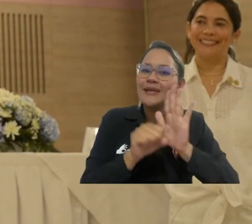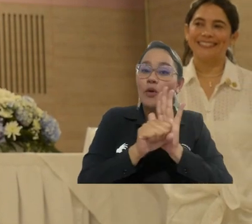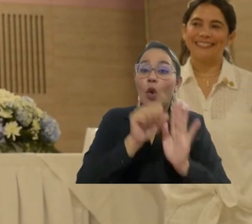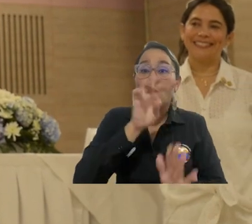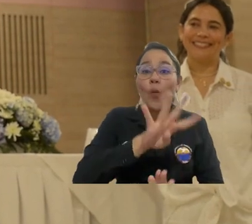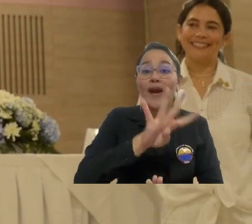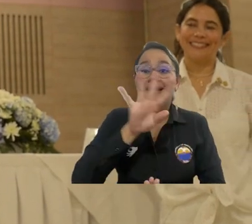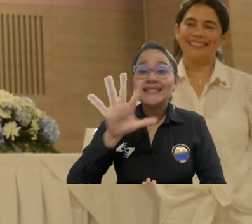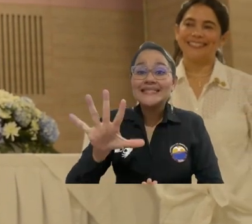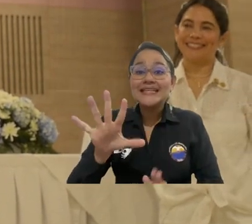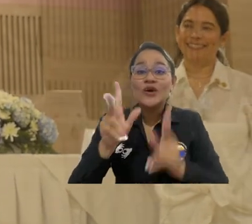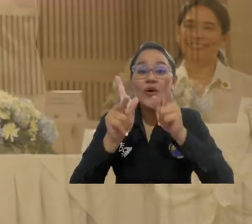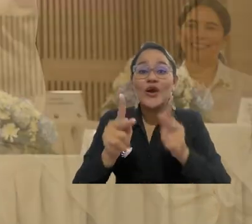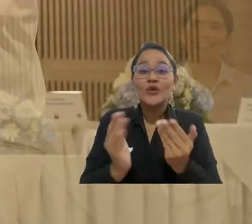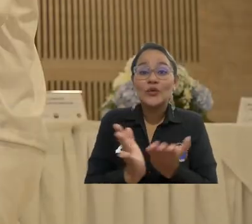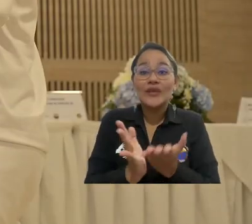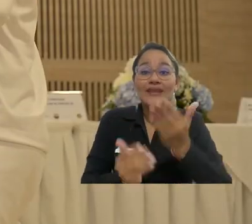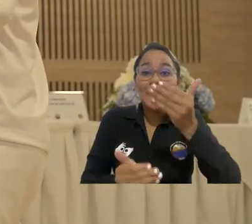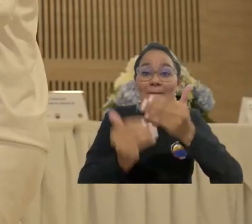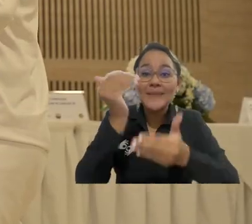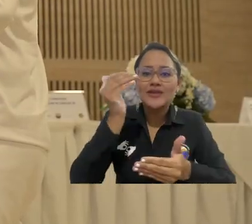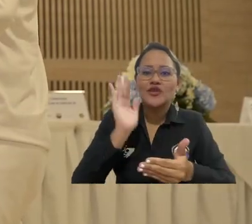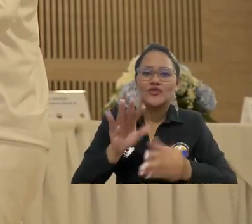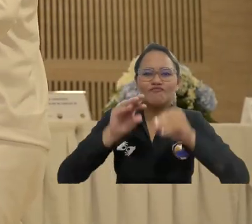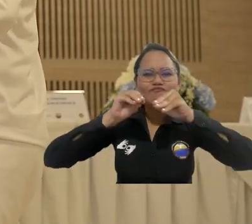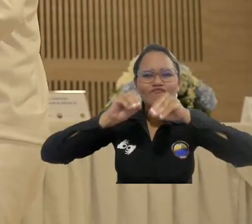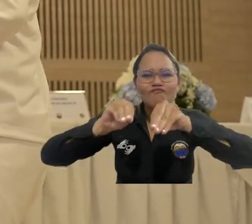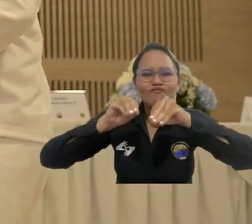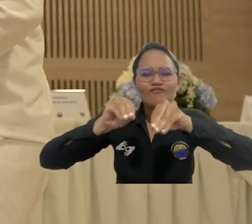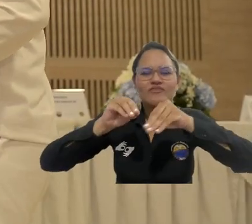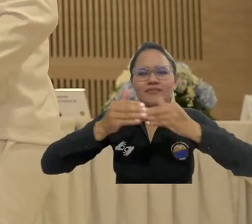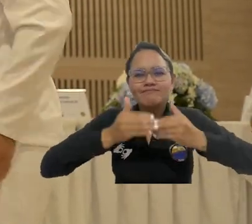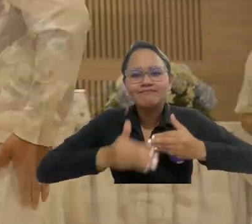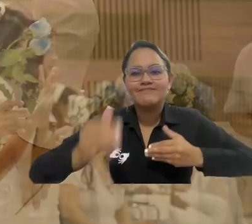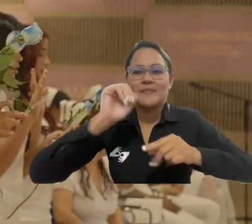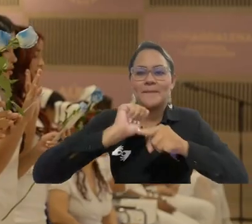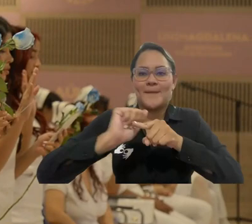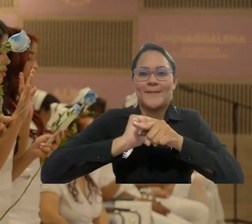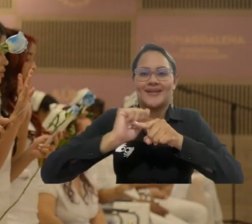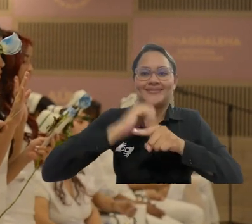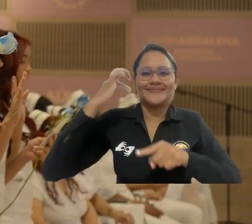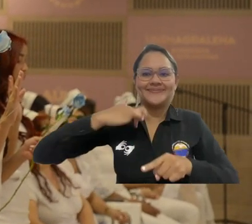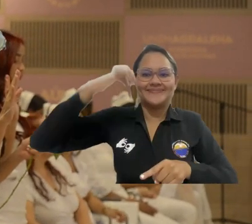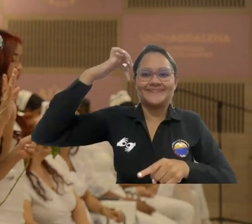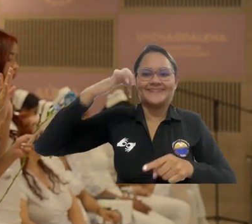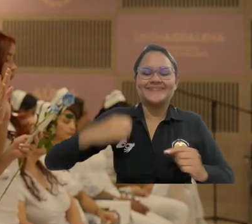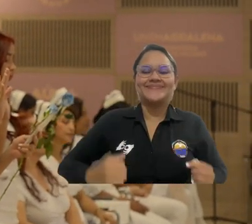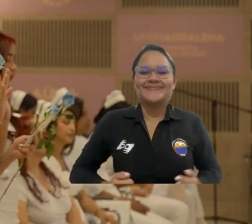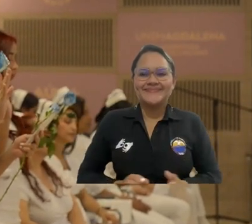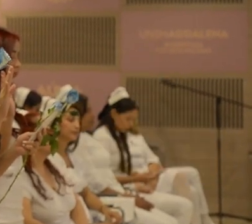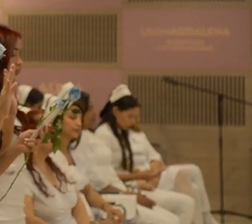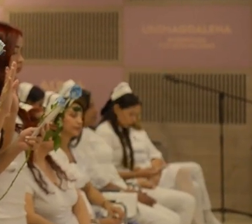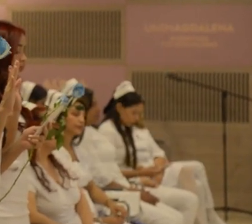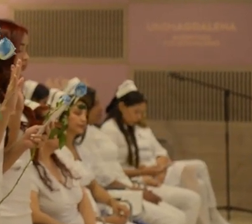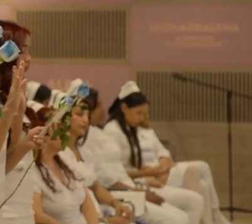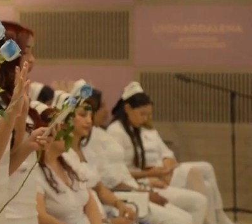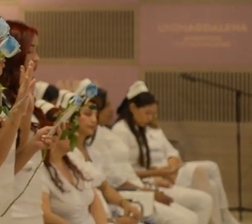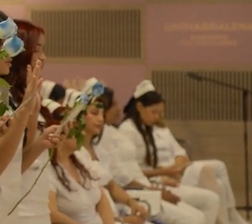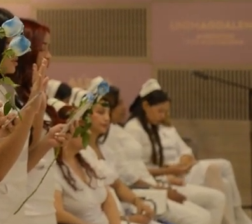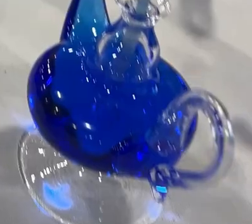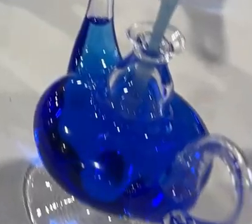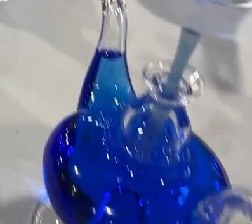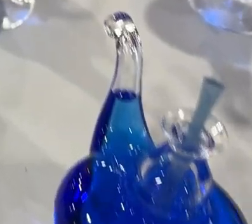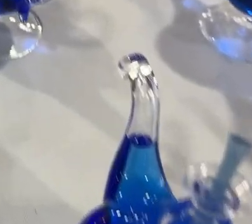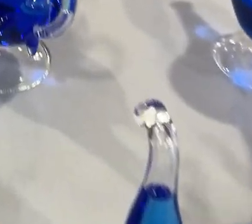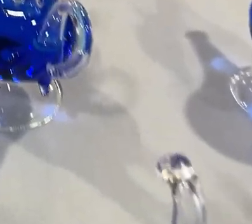la imposición de los símbolos a 45 estudiantes que inician una nueva etapa de formación como son sus prácticas